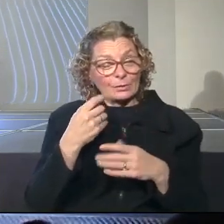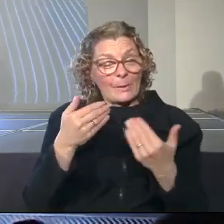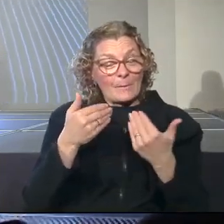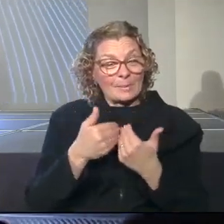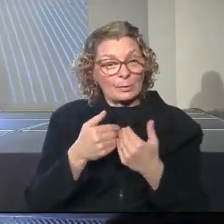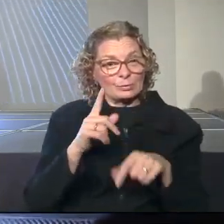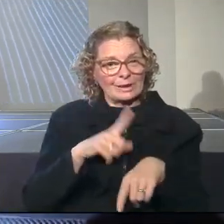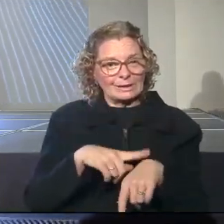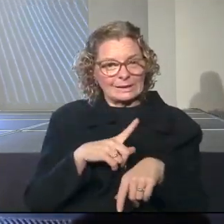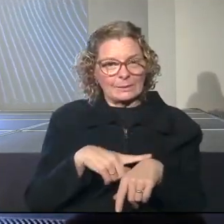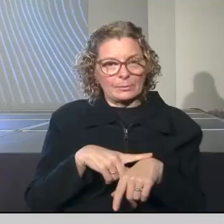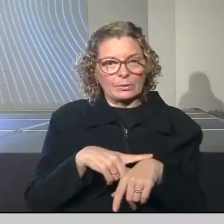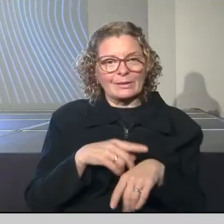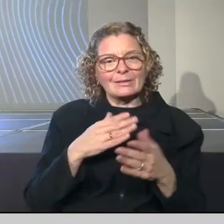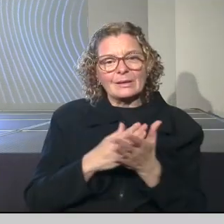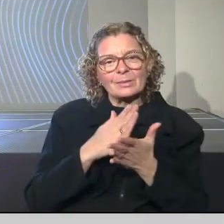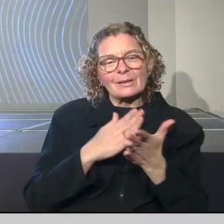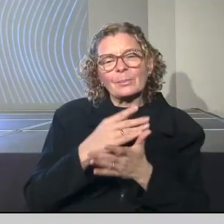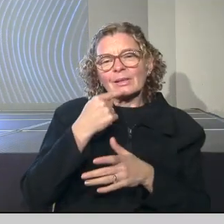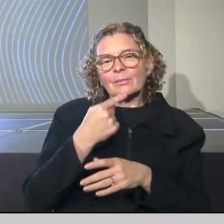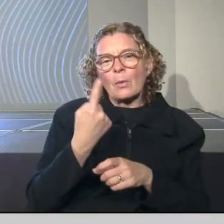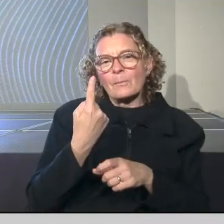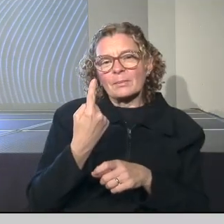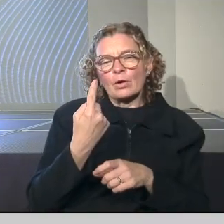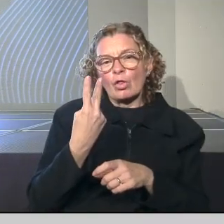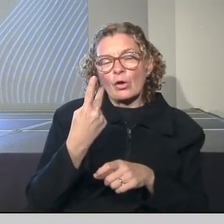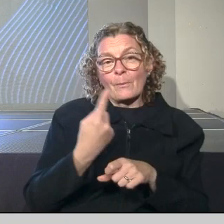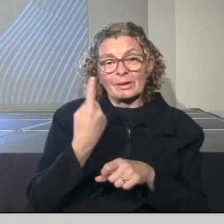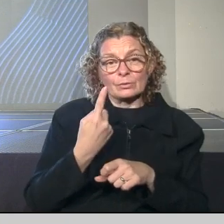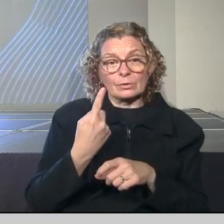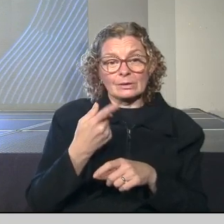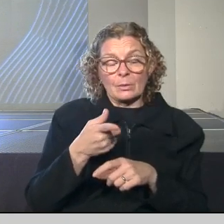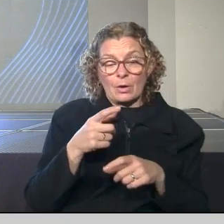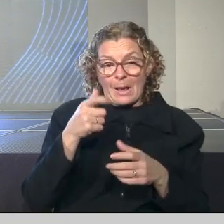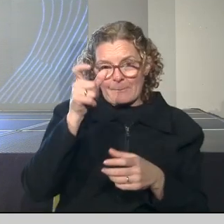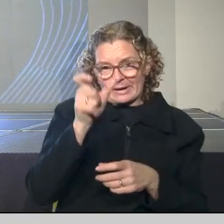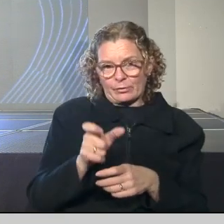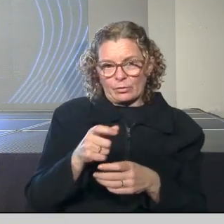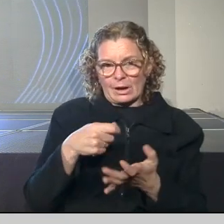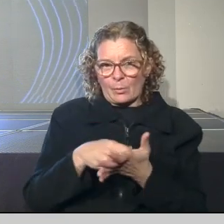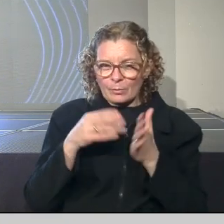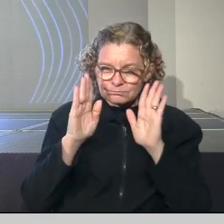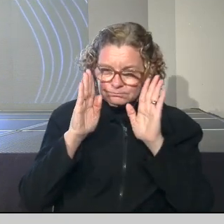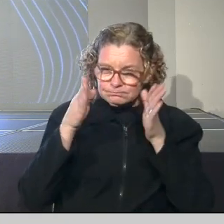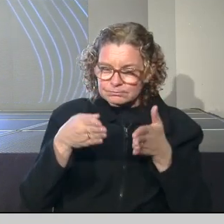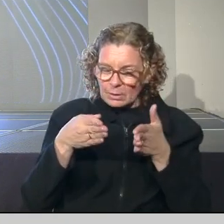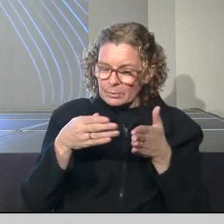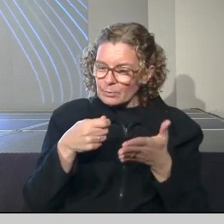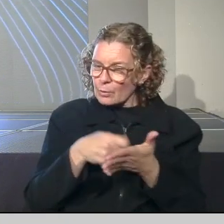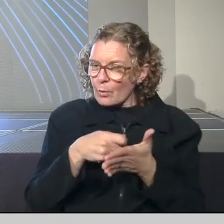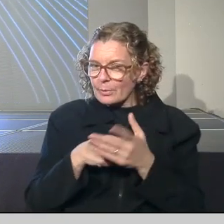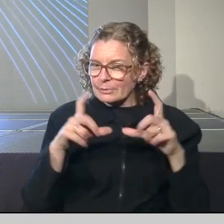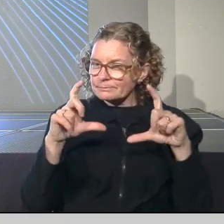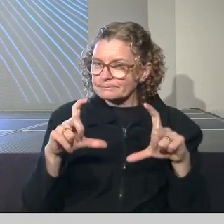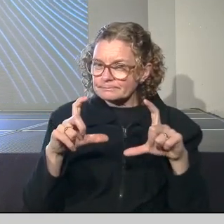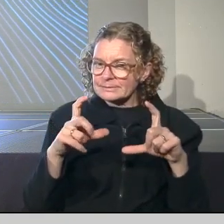es el tiempo. Nosotros siempre decimos que los primeros 2 minutos es cuando tenemos al comprador focalizado en nuestra